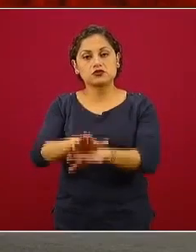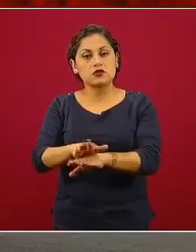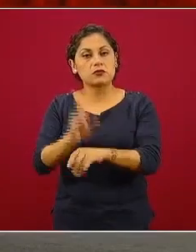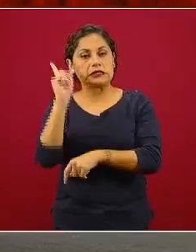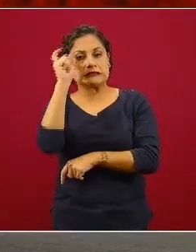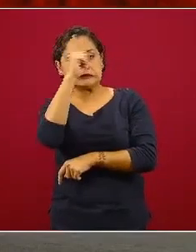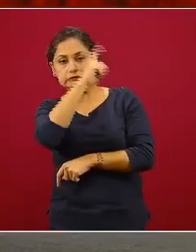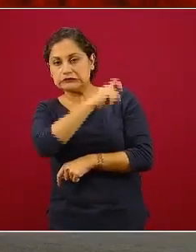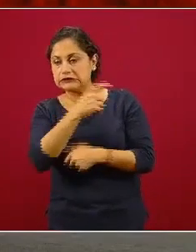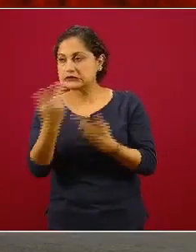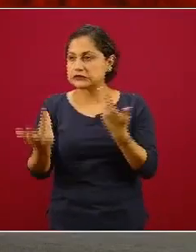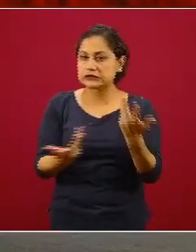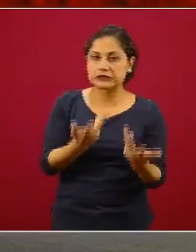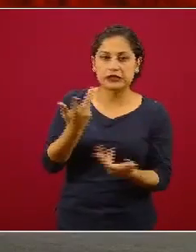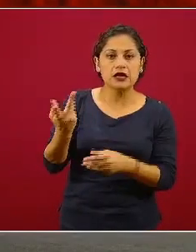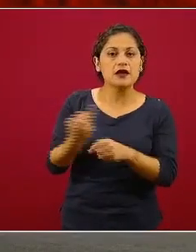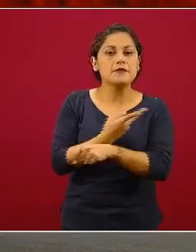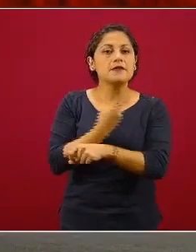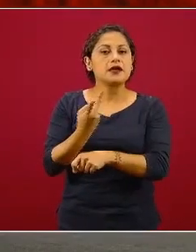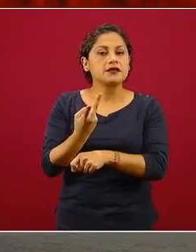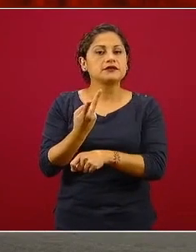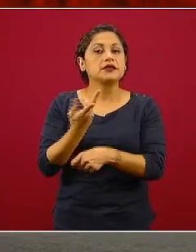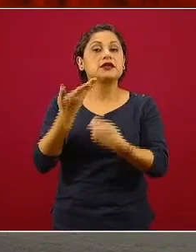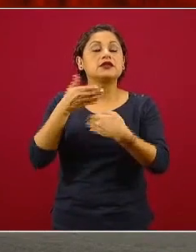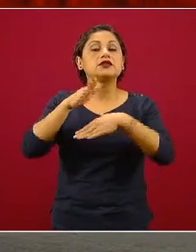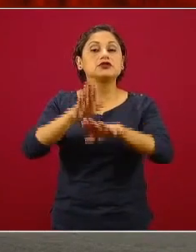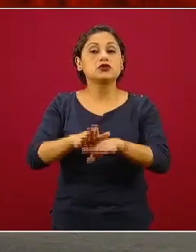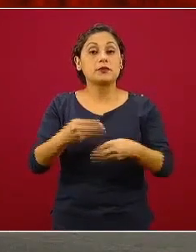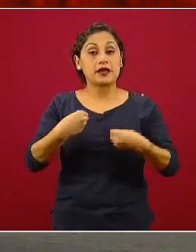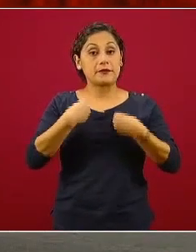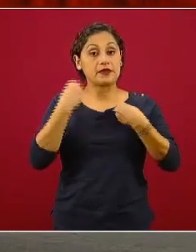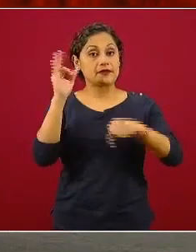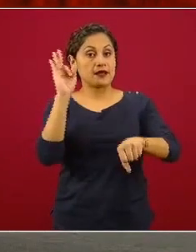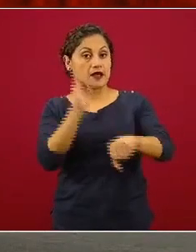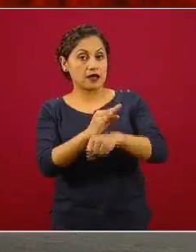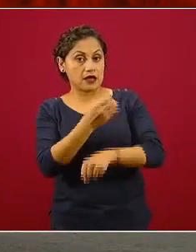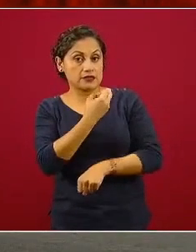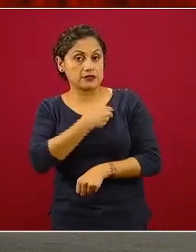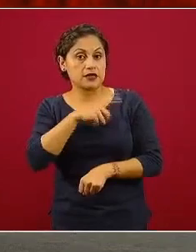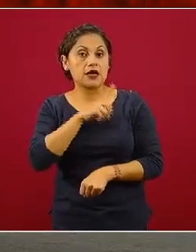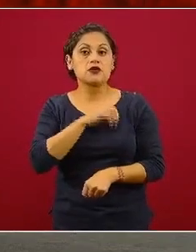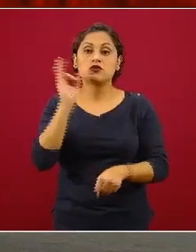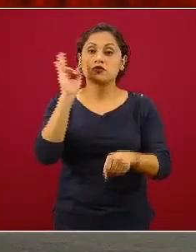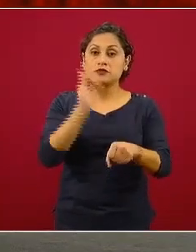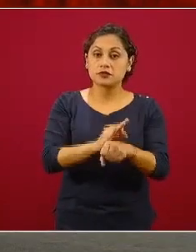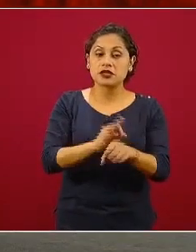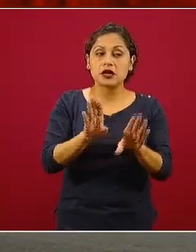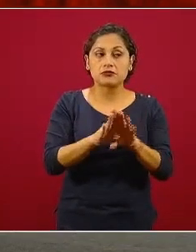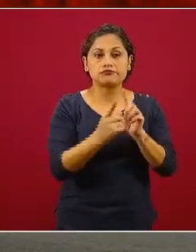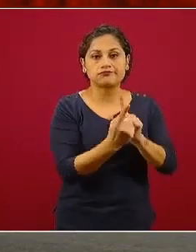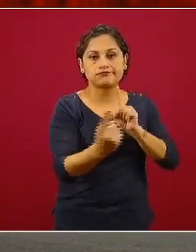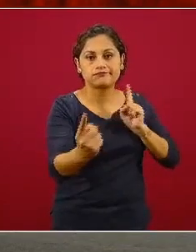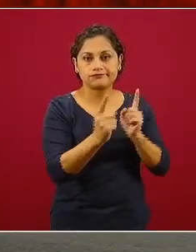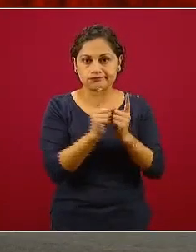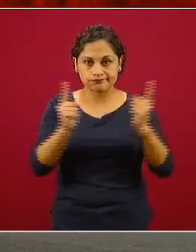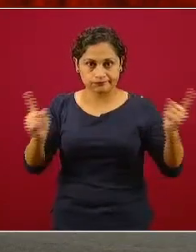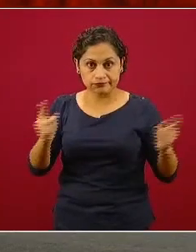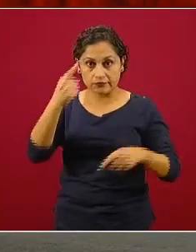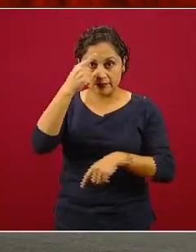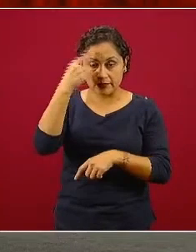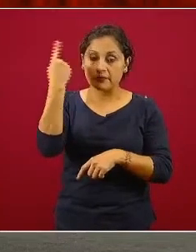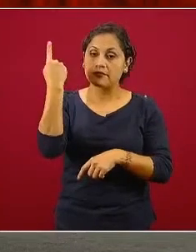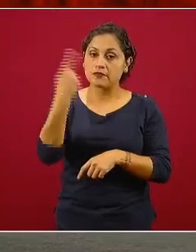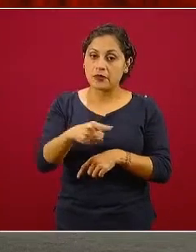entre el proteger la salud y la vida por medidas directas de distanciamiento social para evitar